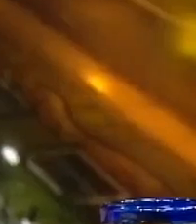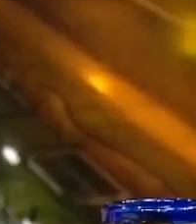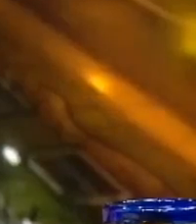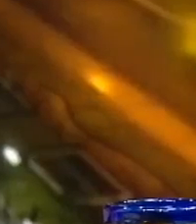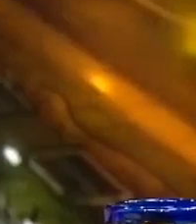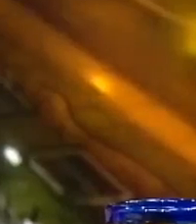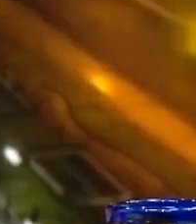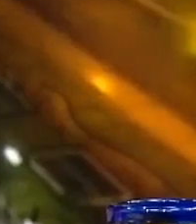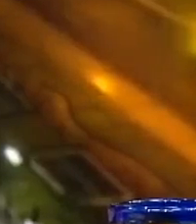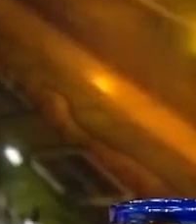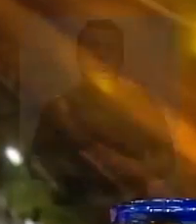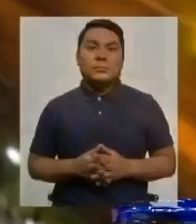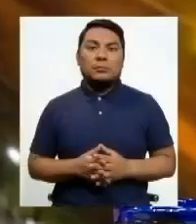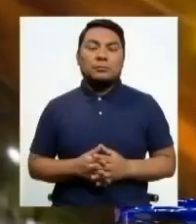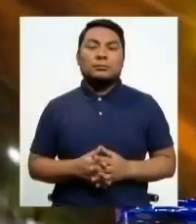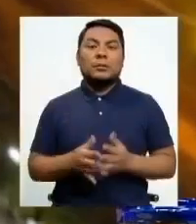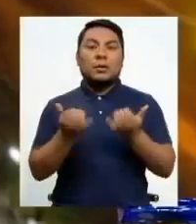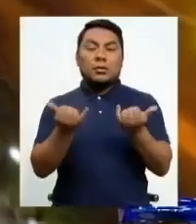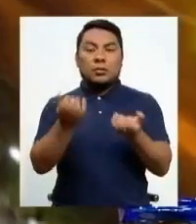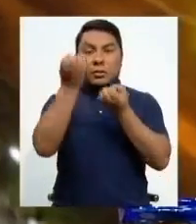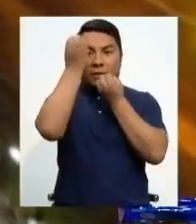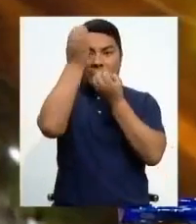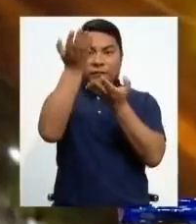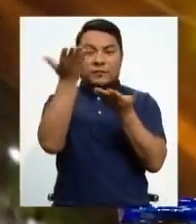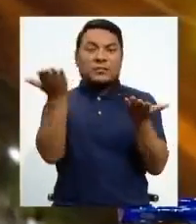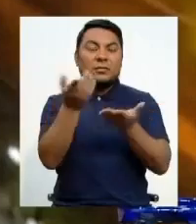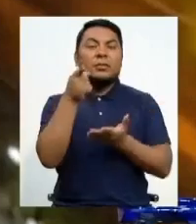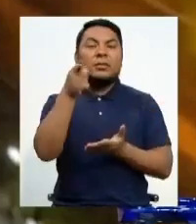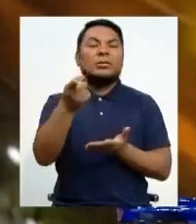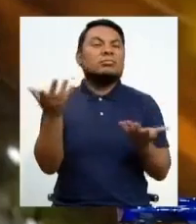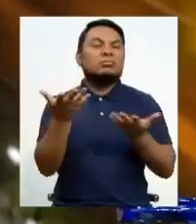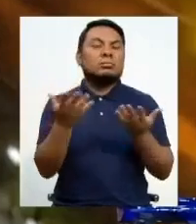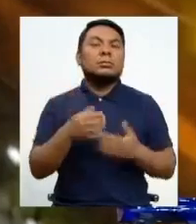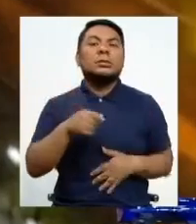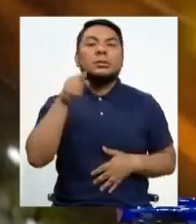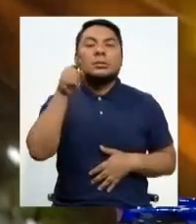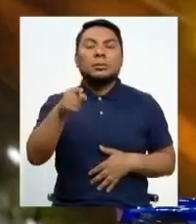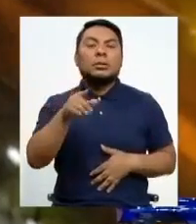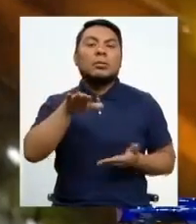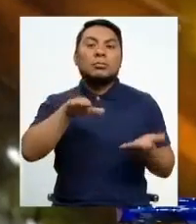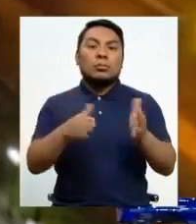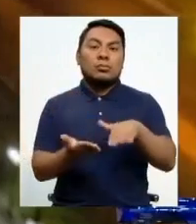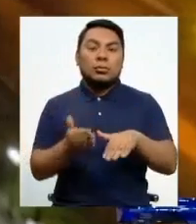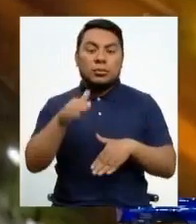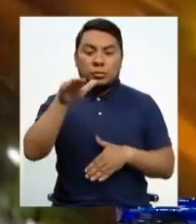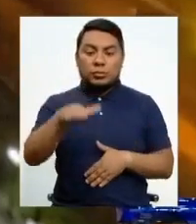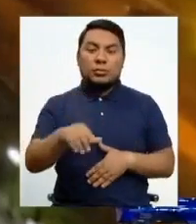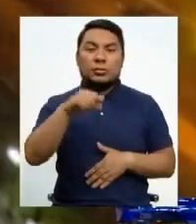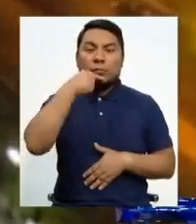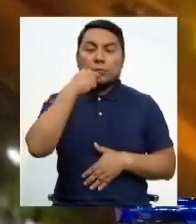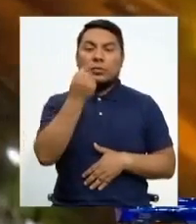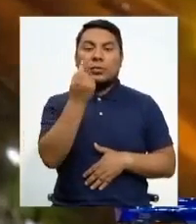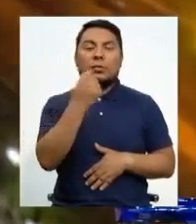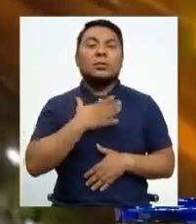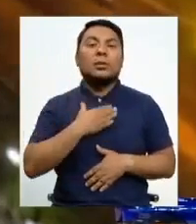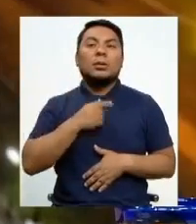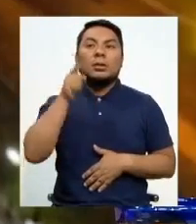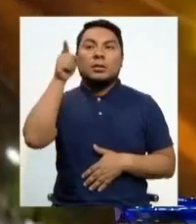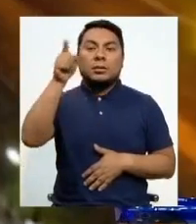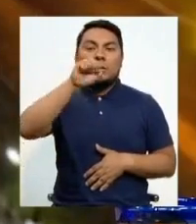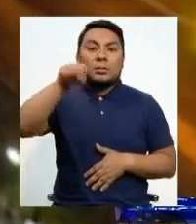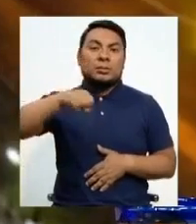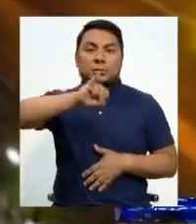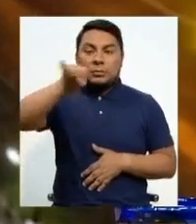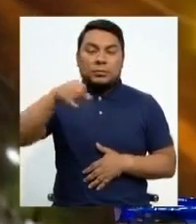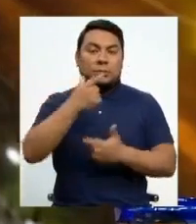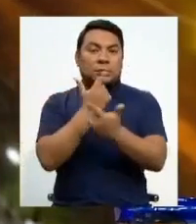Bien, vamos a ir con información que está relacionada a la trágica muerte de la niña de 11 años en San Juan de Lurigancho,